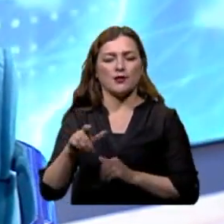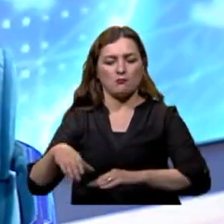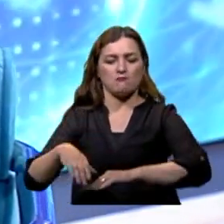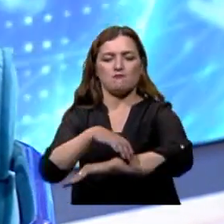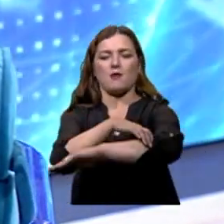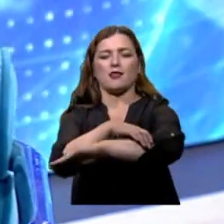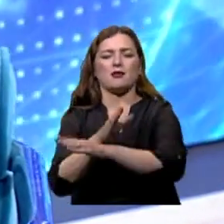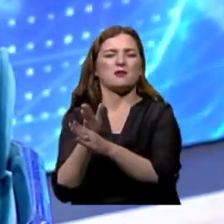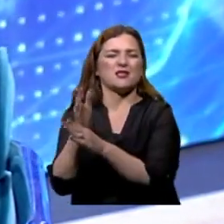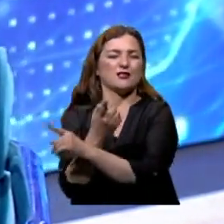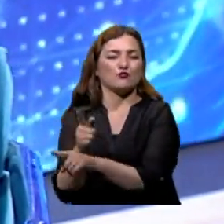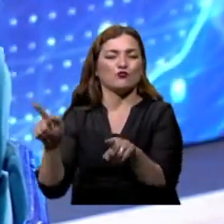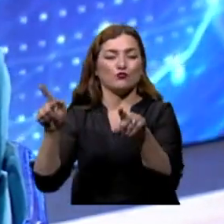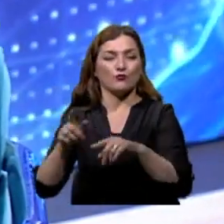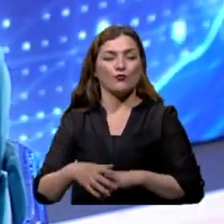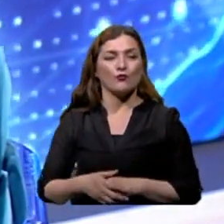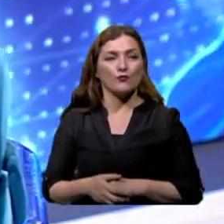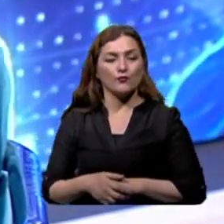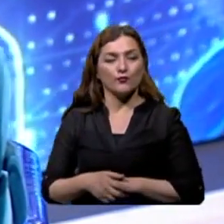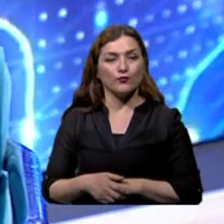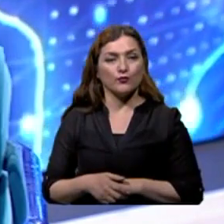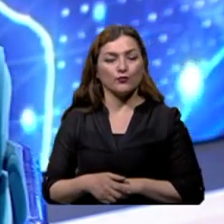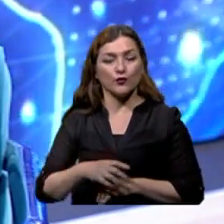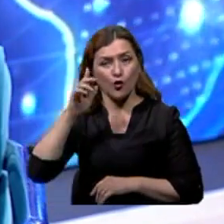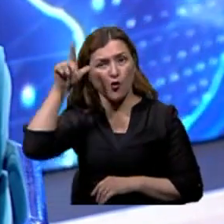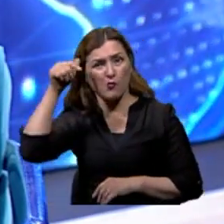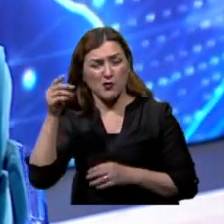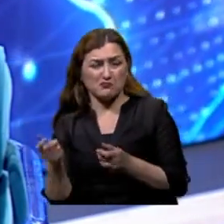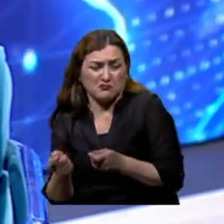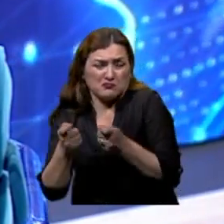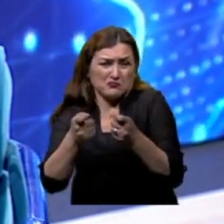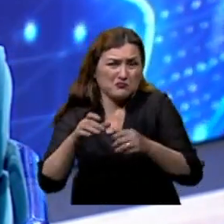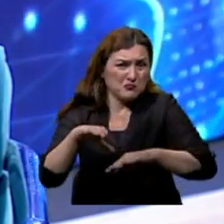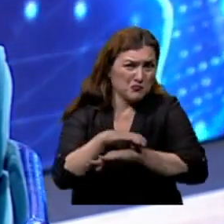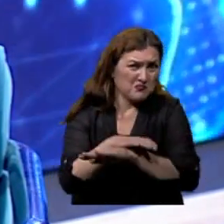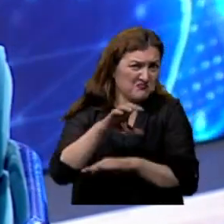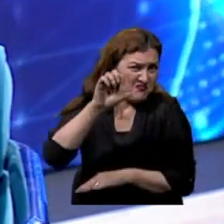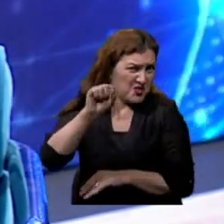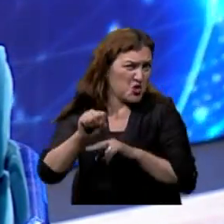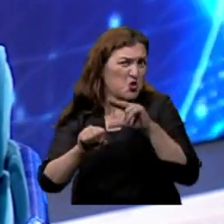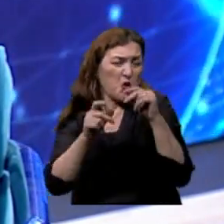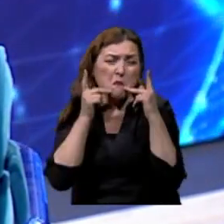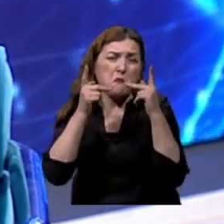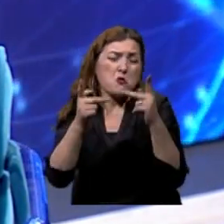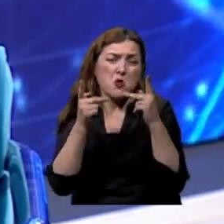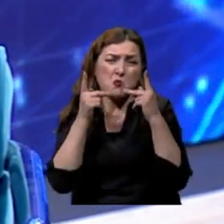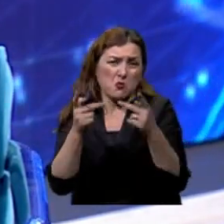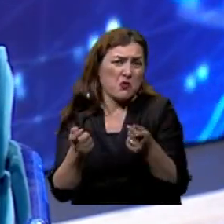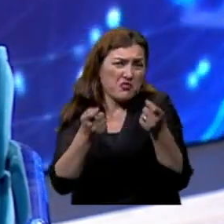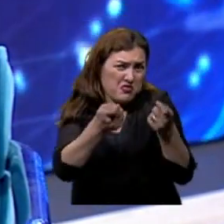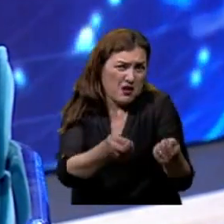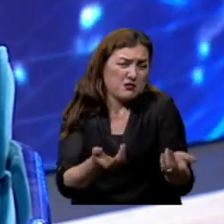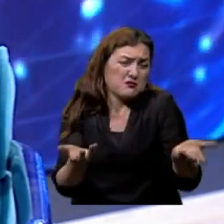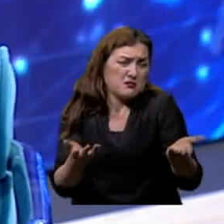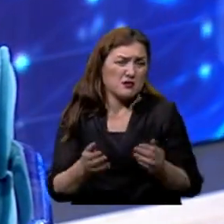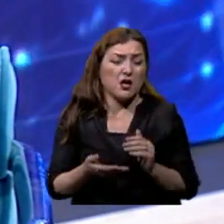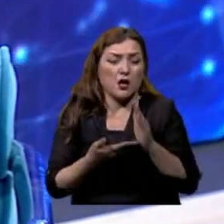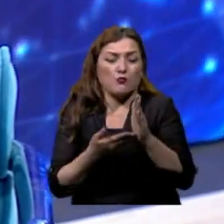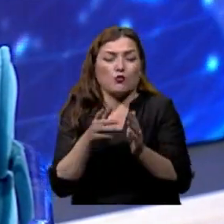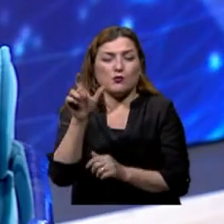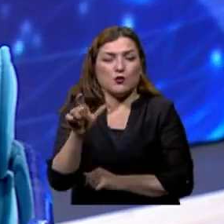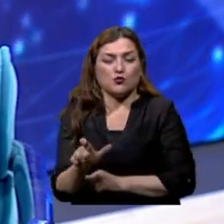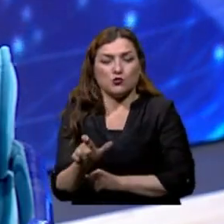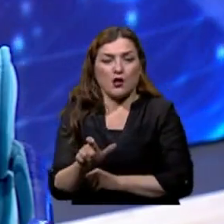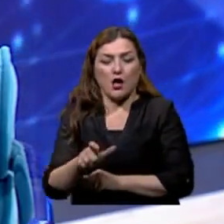aparte, pero ¿se está manejando eso? ¿El Estado provee este tipo de prótesis? ¿Cómo lo manejan cuando una persona, por ejemplo, ha perdido